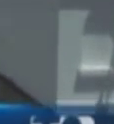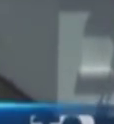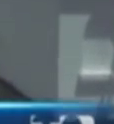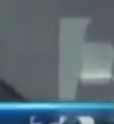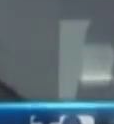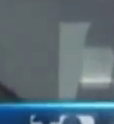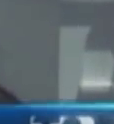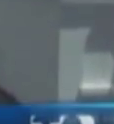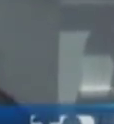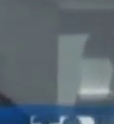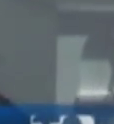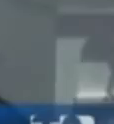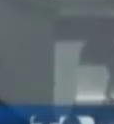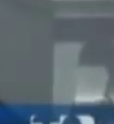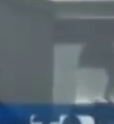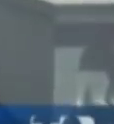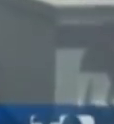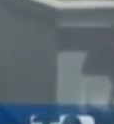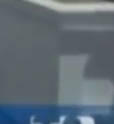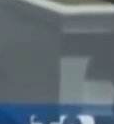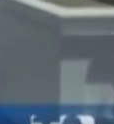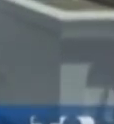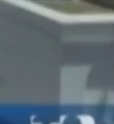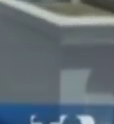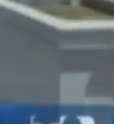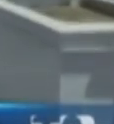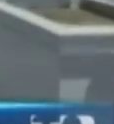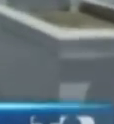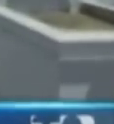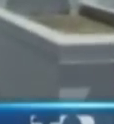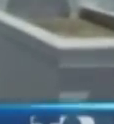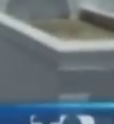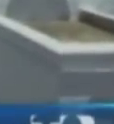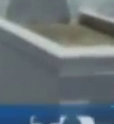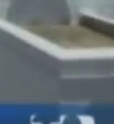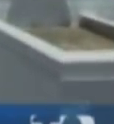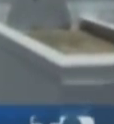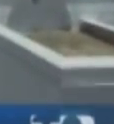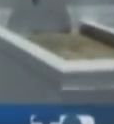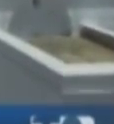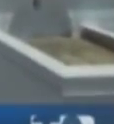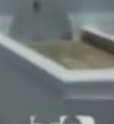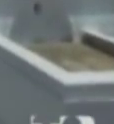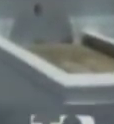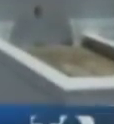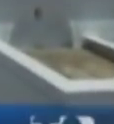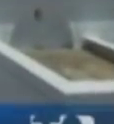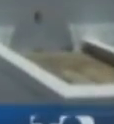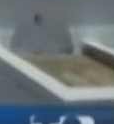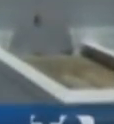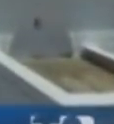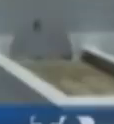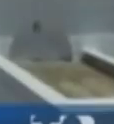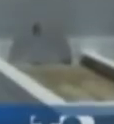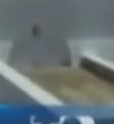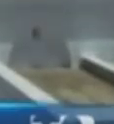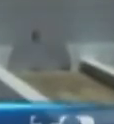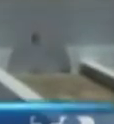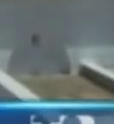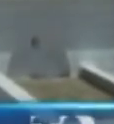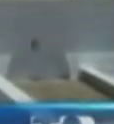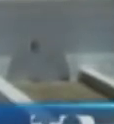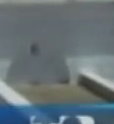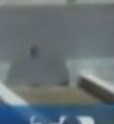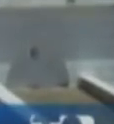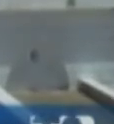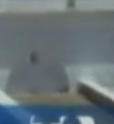en el popular barrio de San Juan, en el centro de Quito. Esta edificación patrimonial fue el antiguo hospital militar. En la actualidad es escenario para